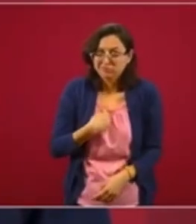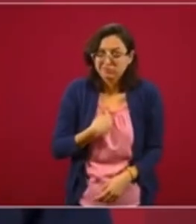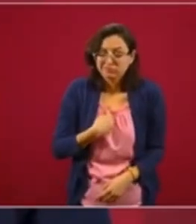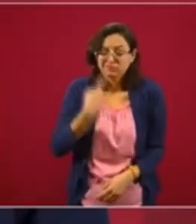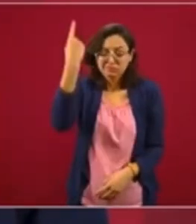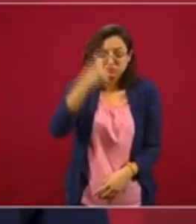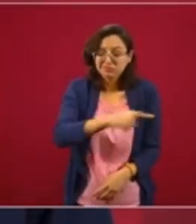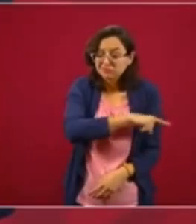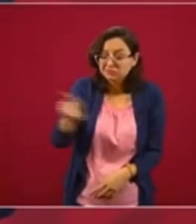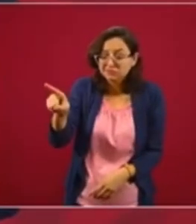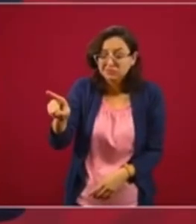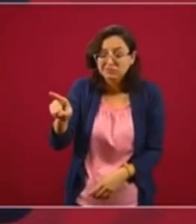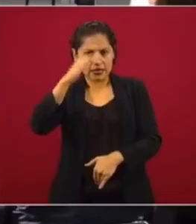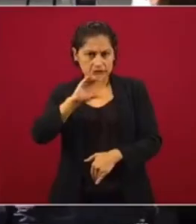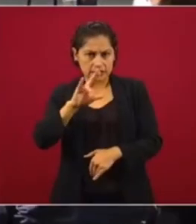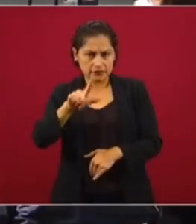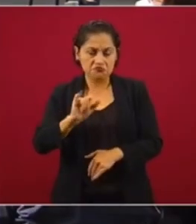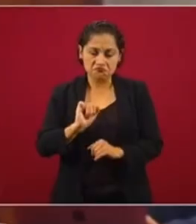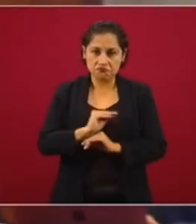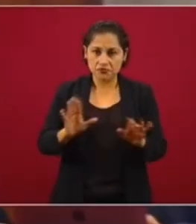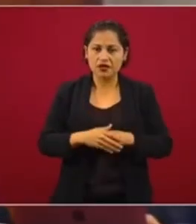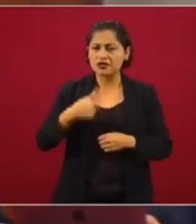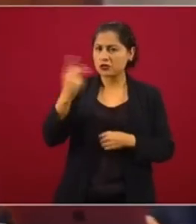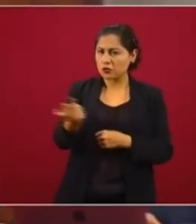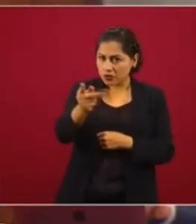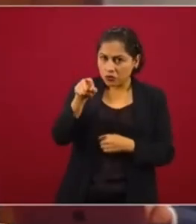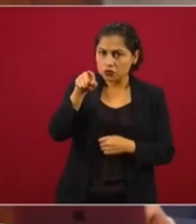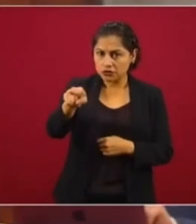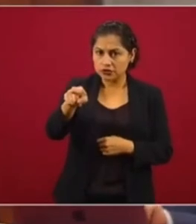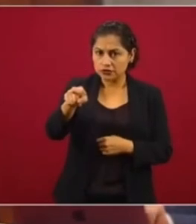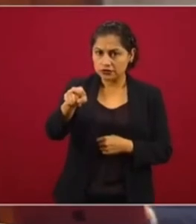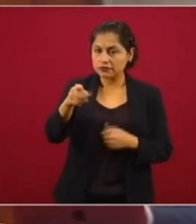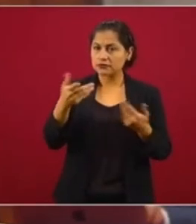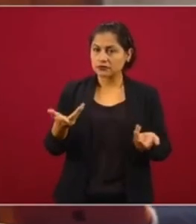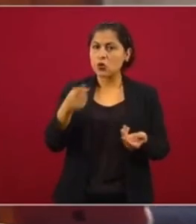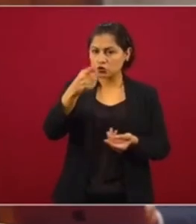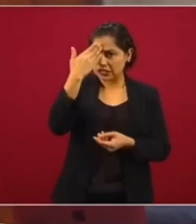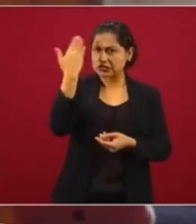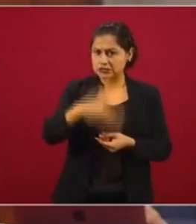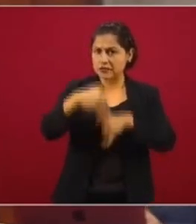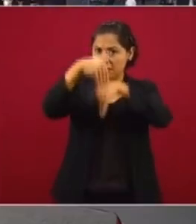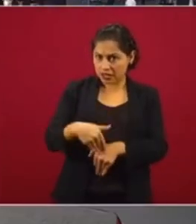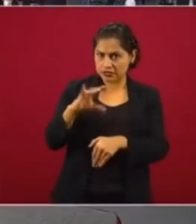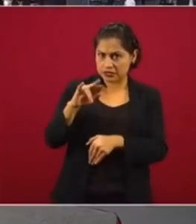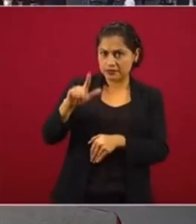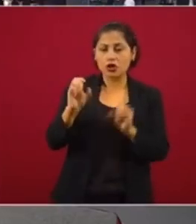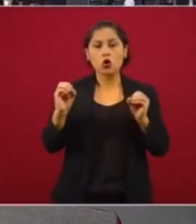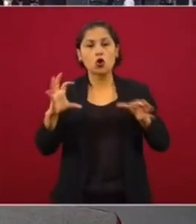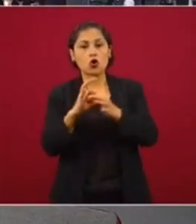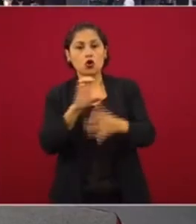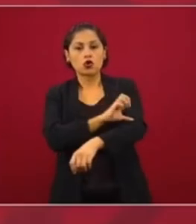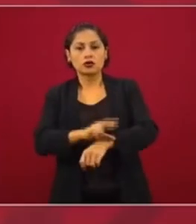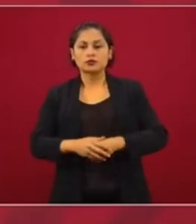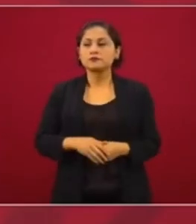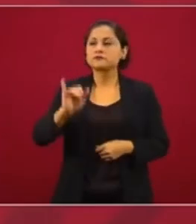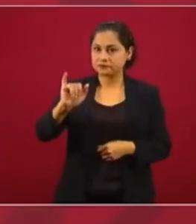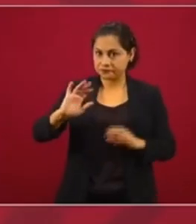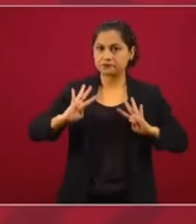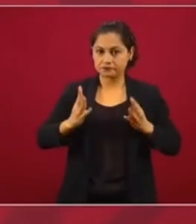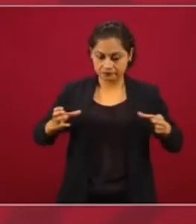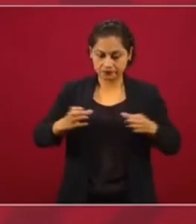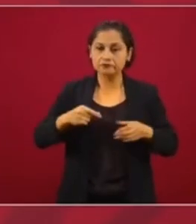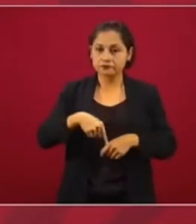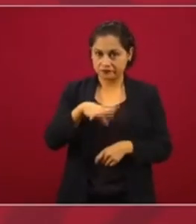orden de que el ejército o la marina reprima al pueblo. ¿Queda claro que el ejército está subordinado o coordinado con la Guardia Nacional? Sí, hay coordinación, es un consejo. Pero yo les